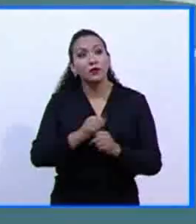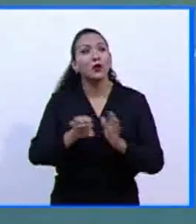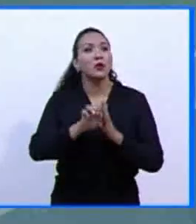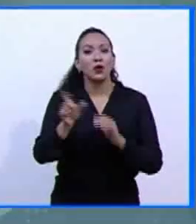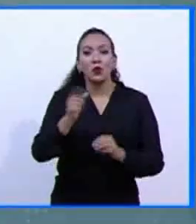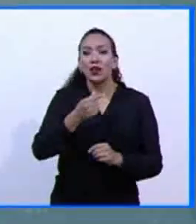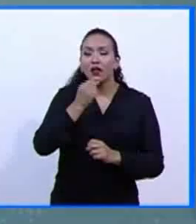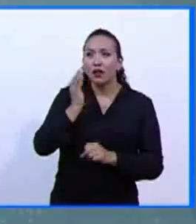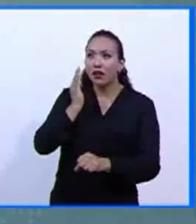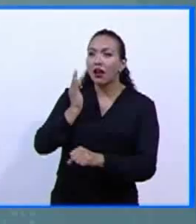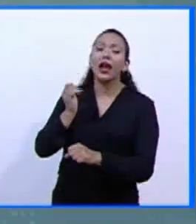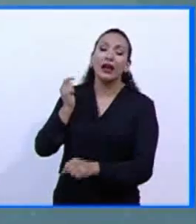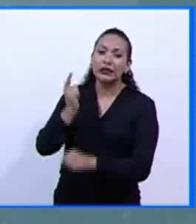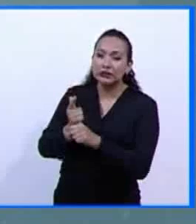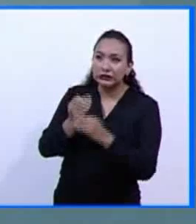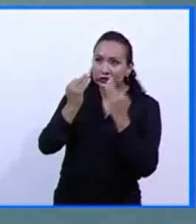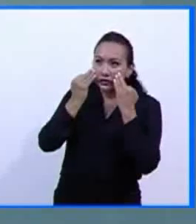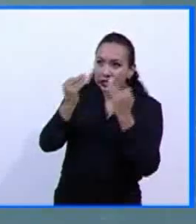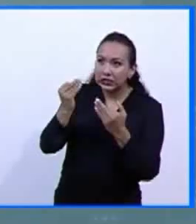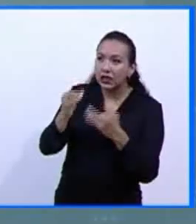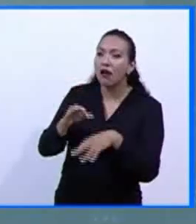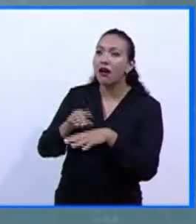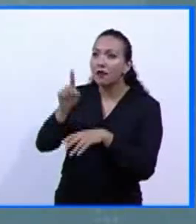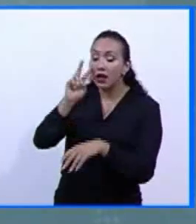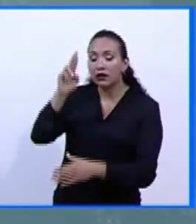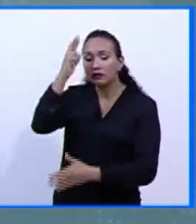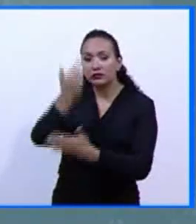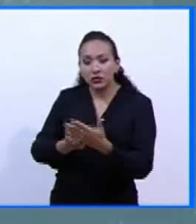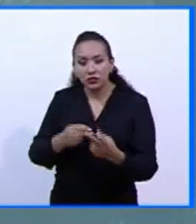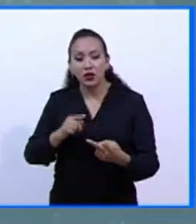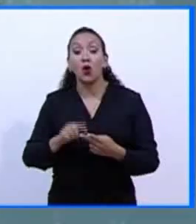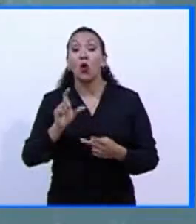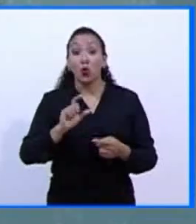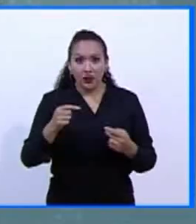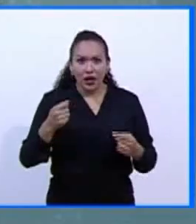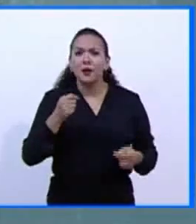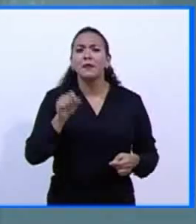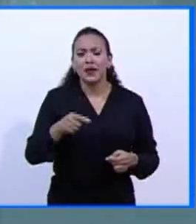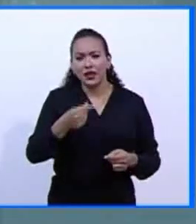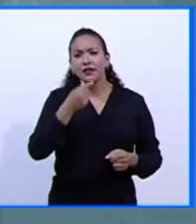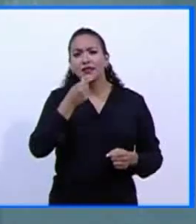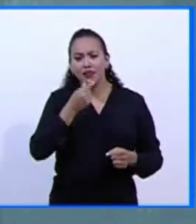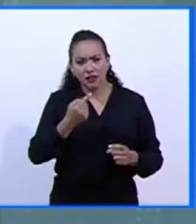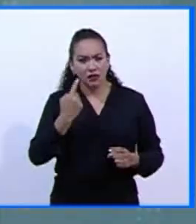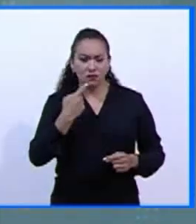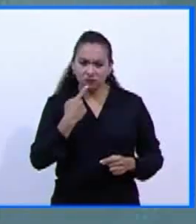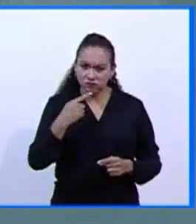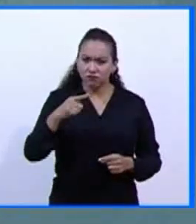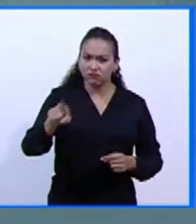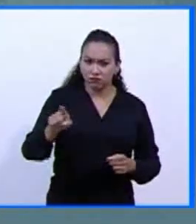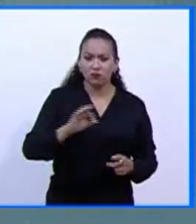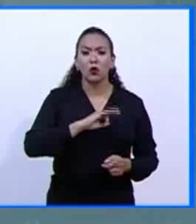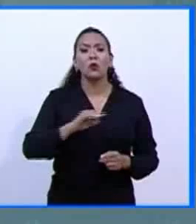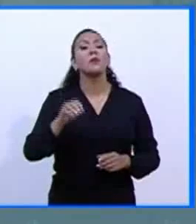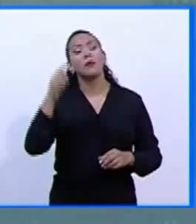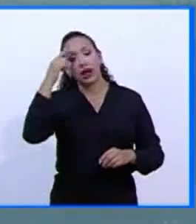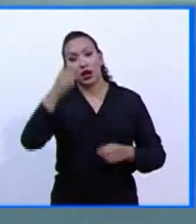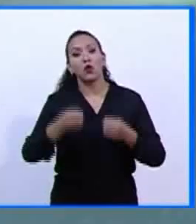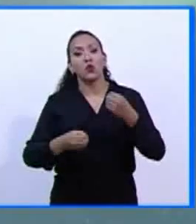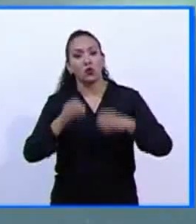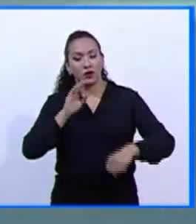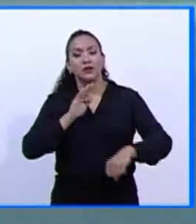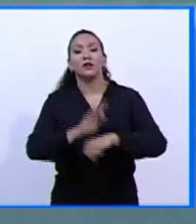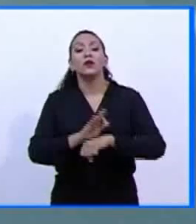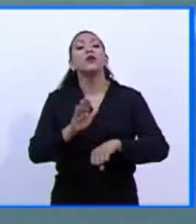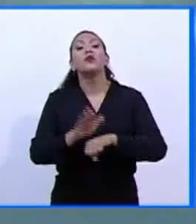o una violación de derechos, e incluso como quejosos o parte tercera interesada en un juicio de amparo, por